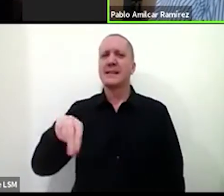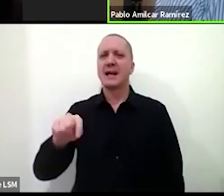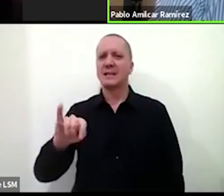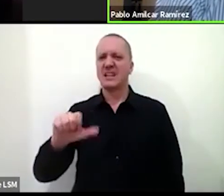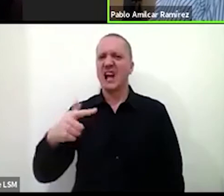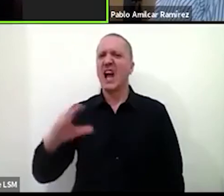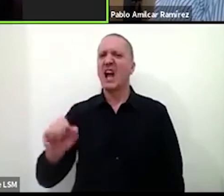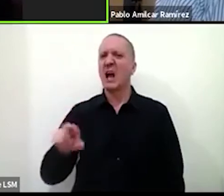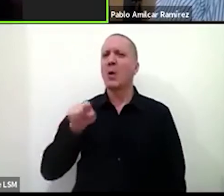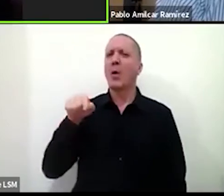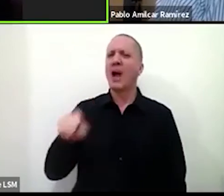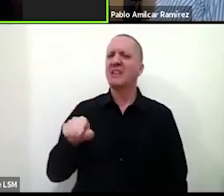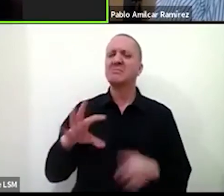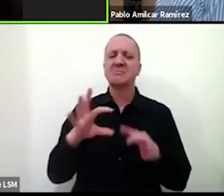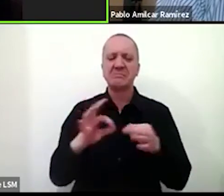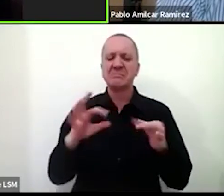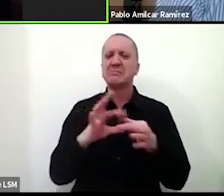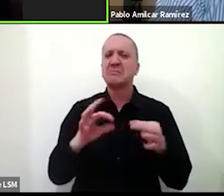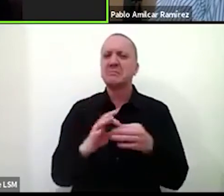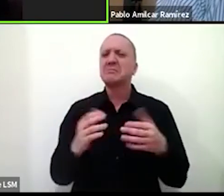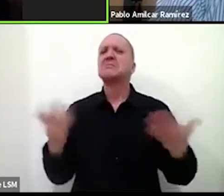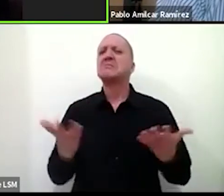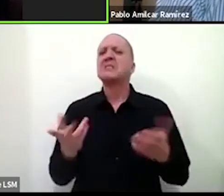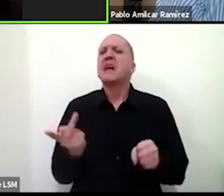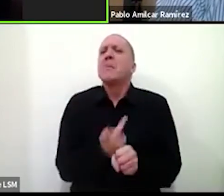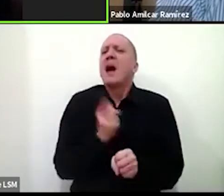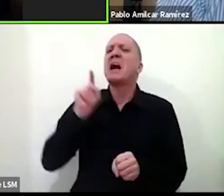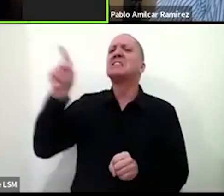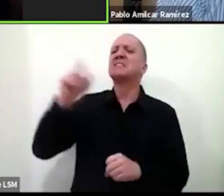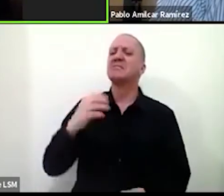nuestra población trans. Así que bueno, te invito, Santiago, a que puedas comentarnos.